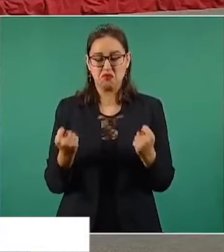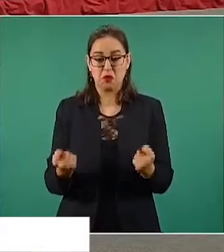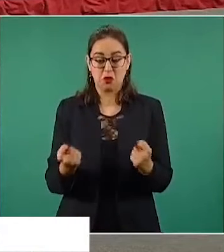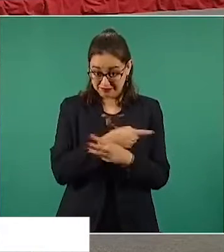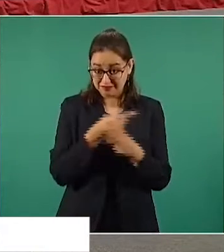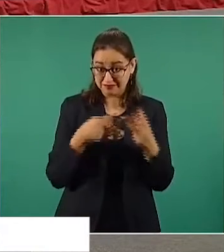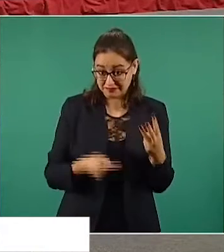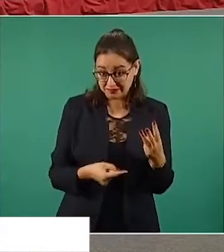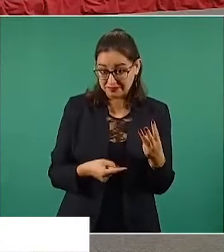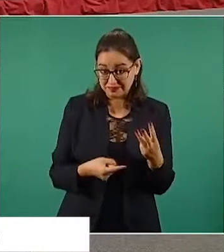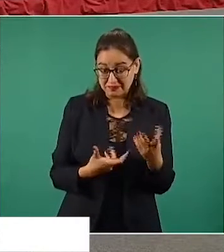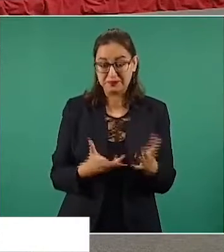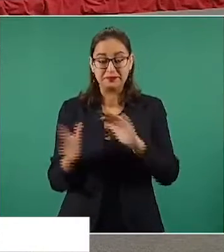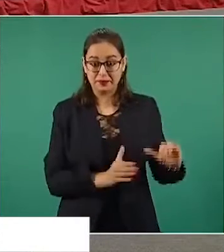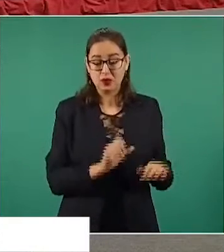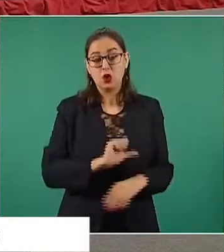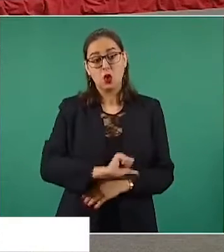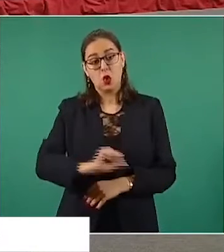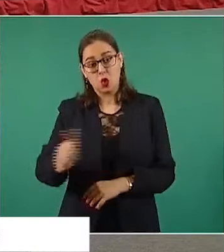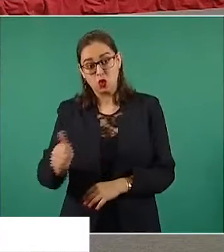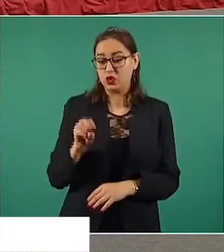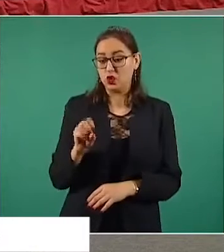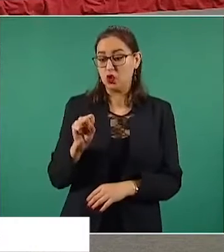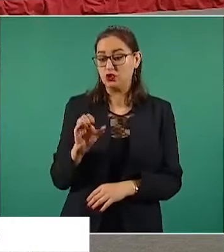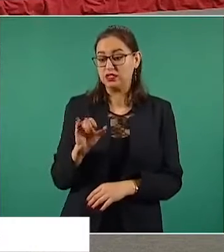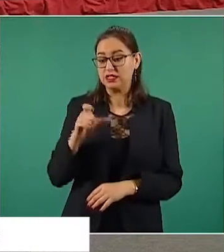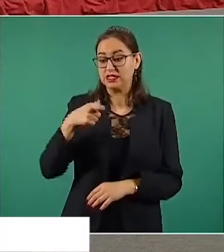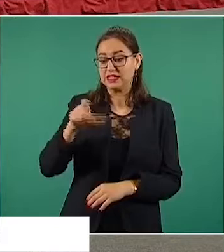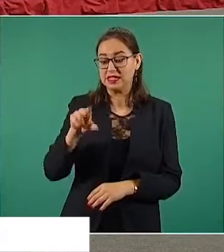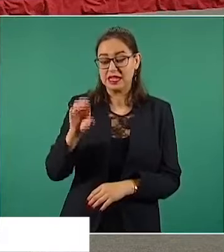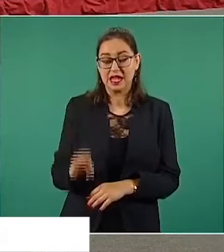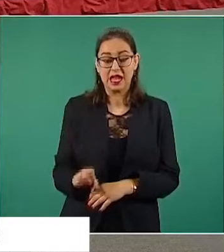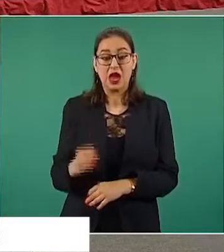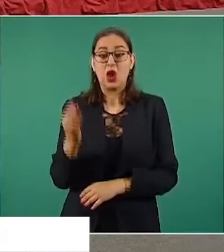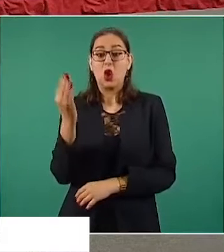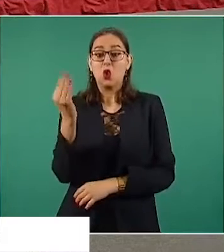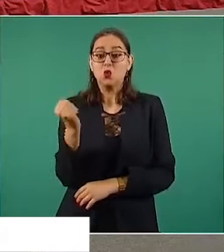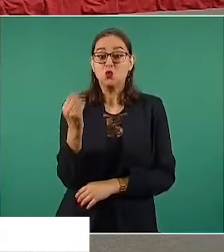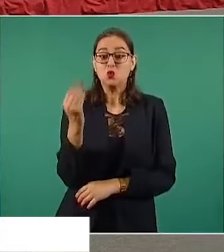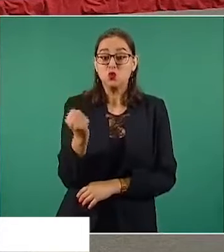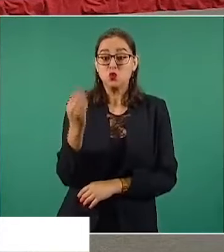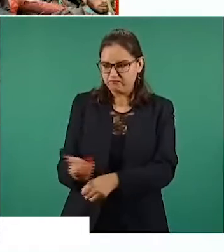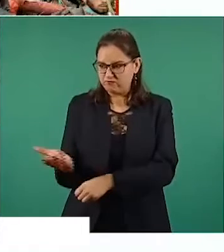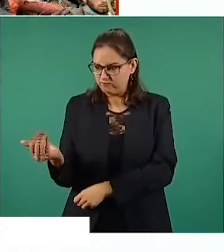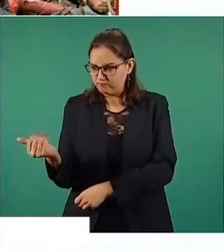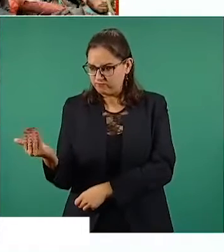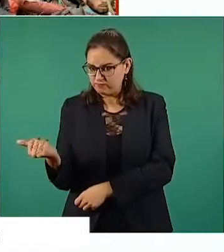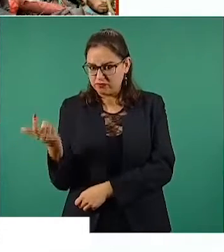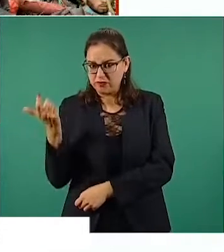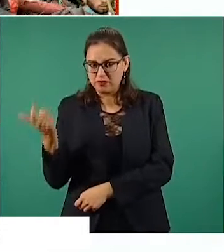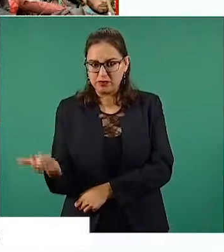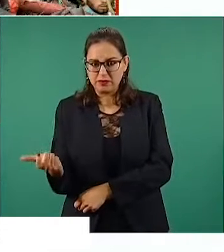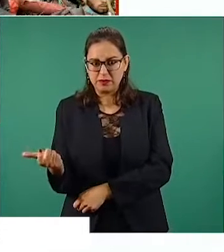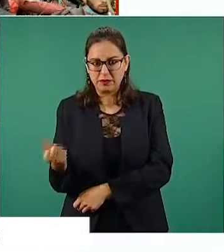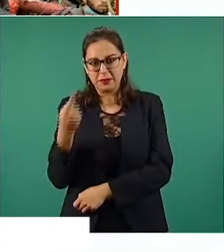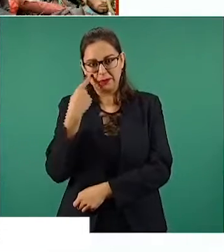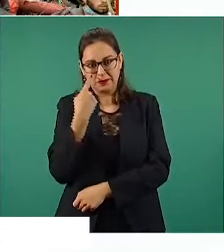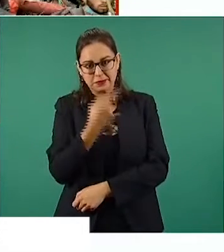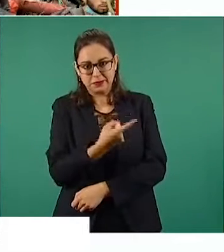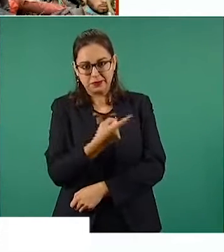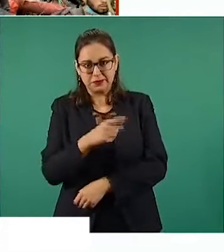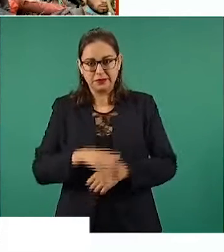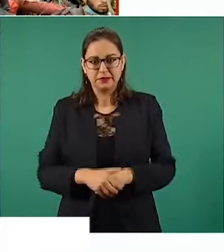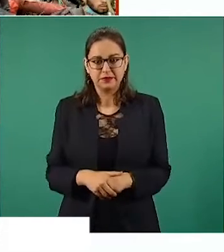torturando a 9 migrantes hondureños para obtener dinero de las familias. Se liberaron a 9 de